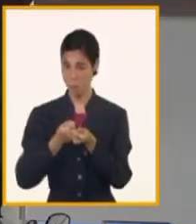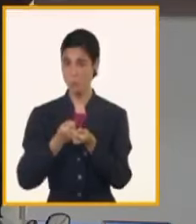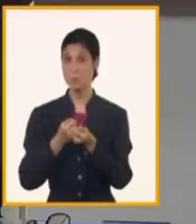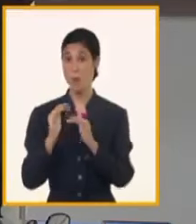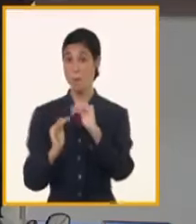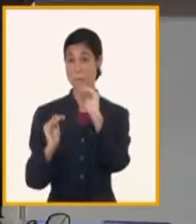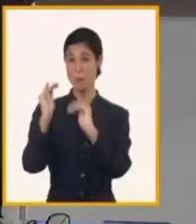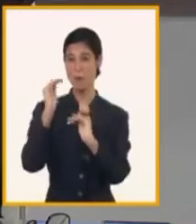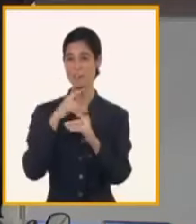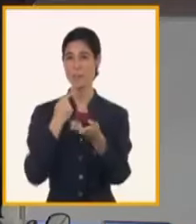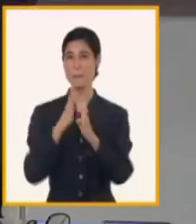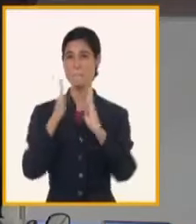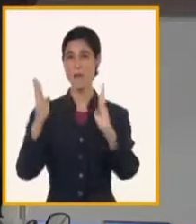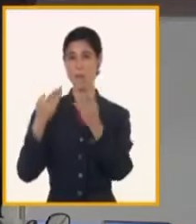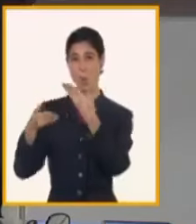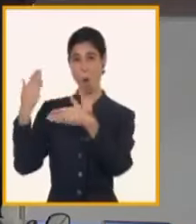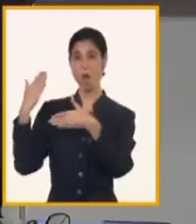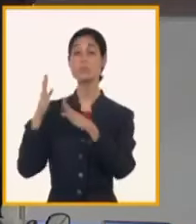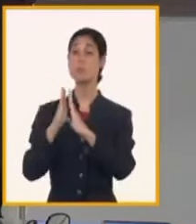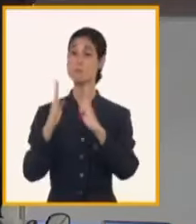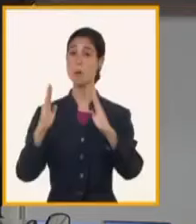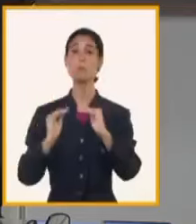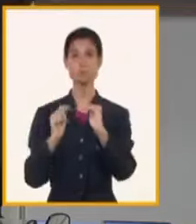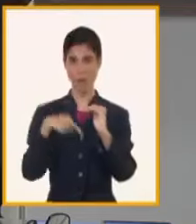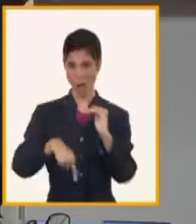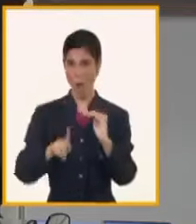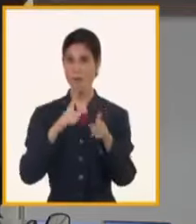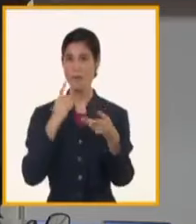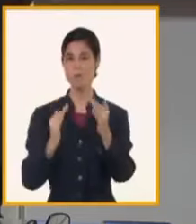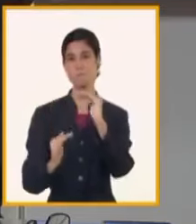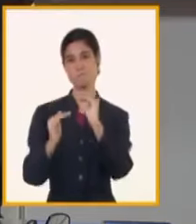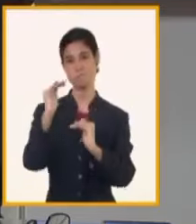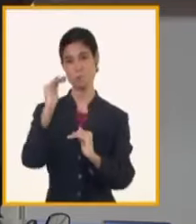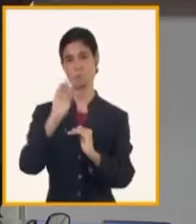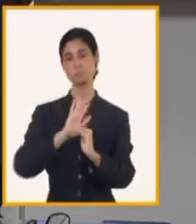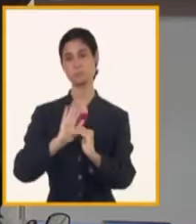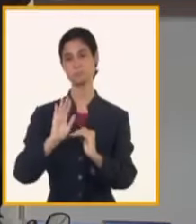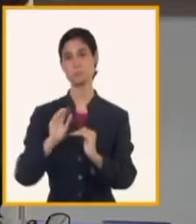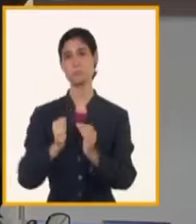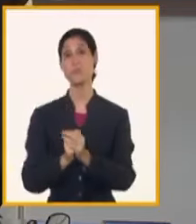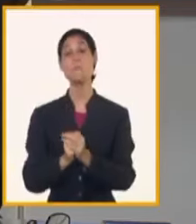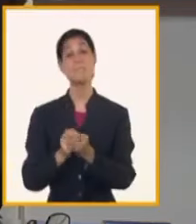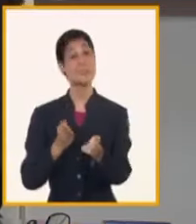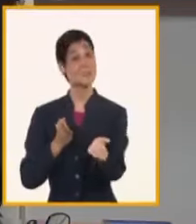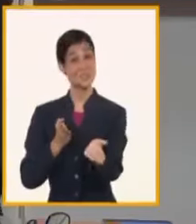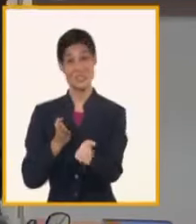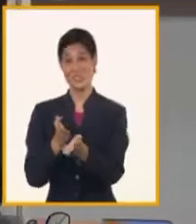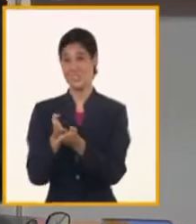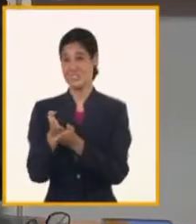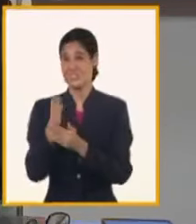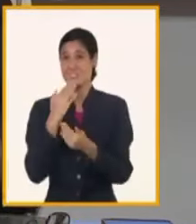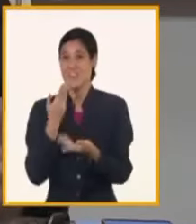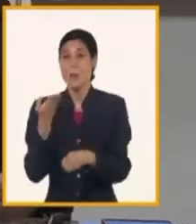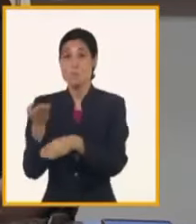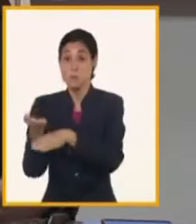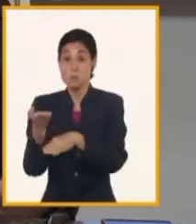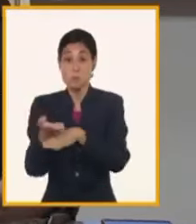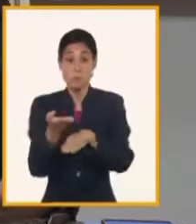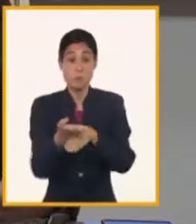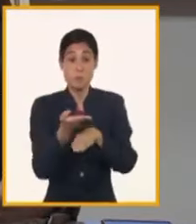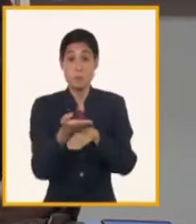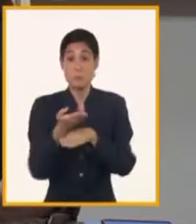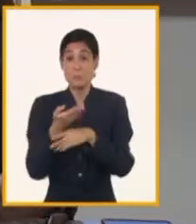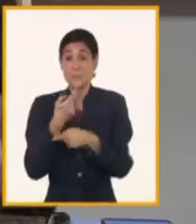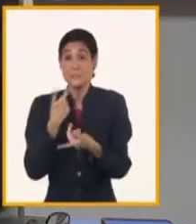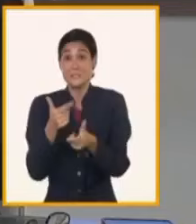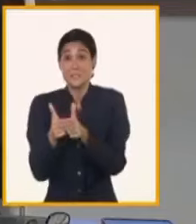pero el crecimiento de los consumos y y de las demandas sigue con unos crecimientos de manera importante que nunca lo